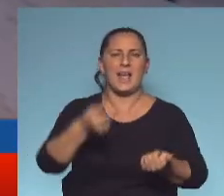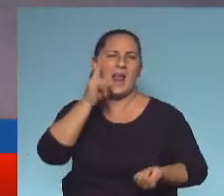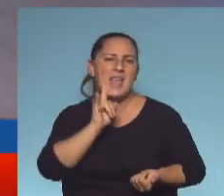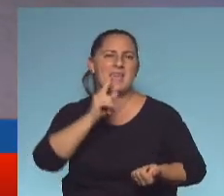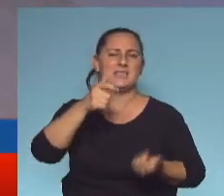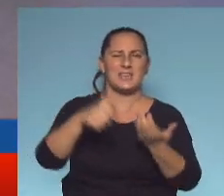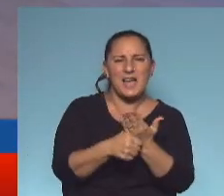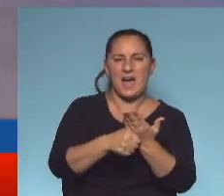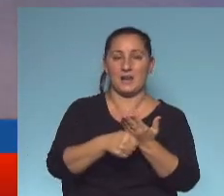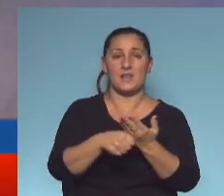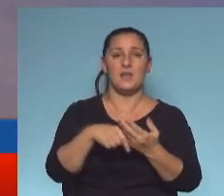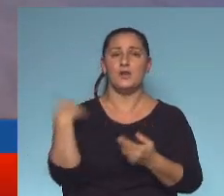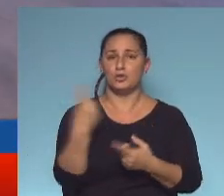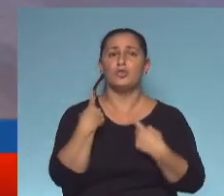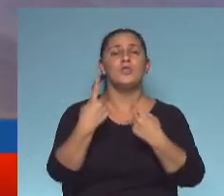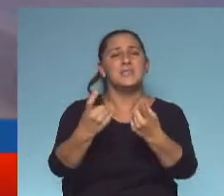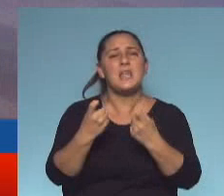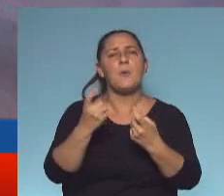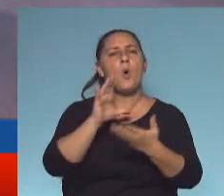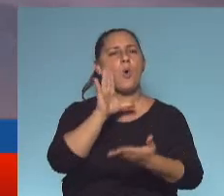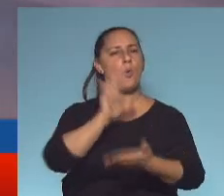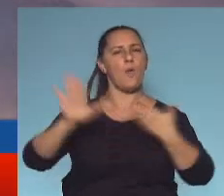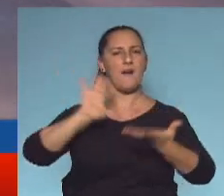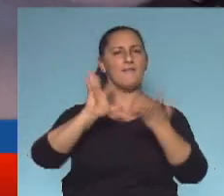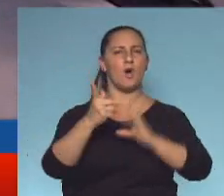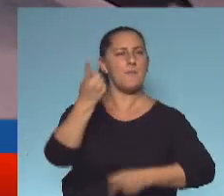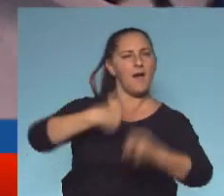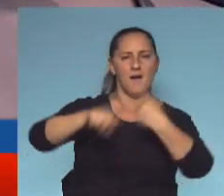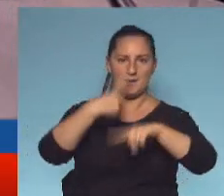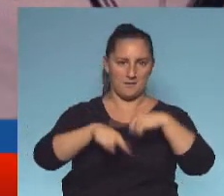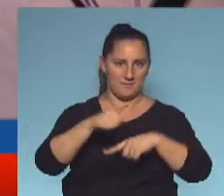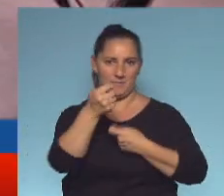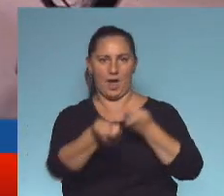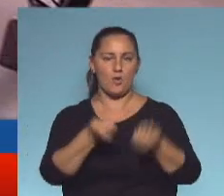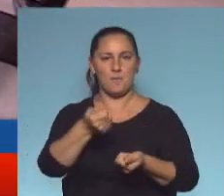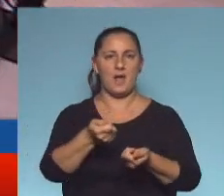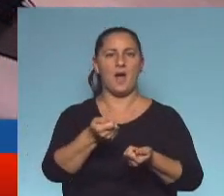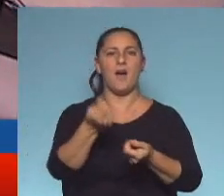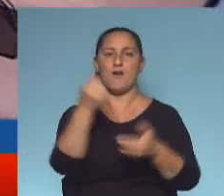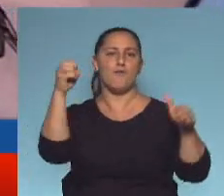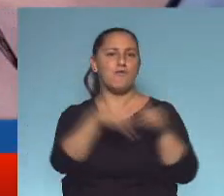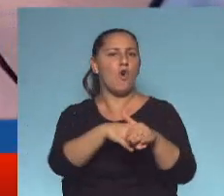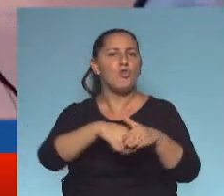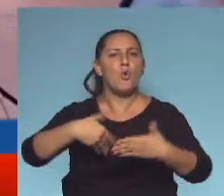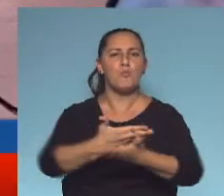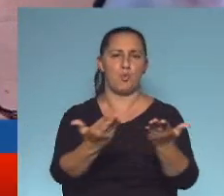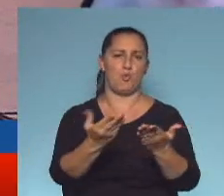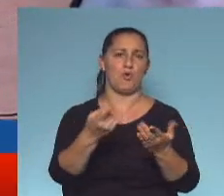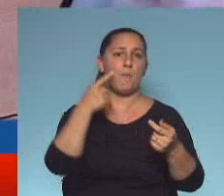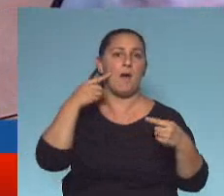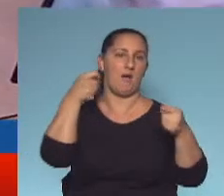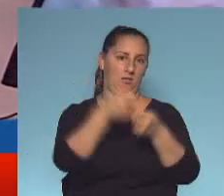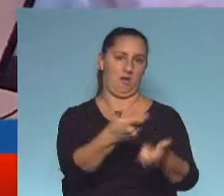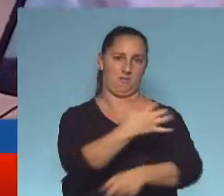carnes. Necesitamos nuevas modalidades de gestión en los fondos públicos con ese destino.